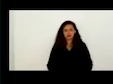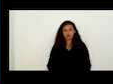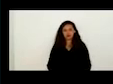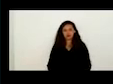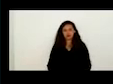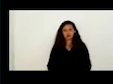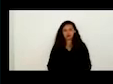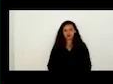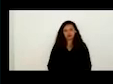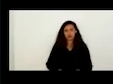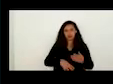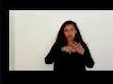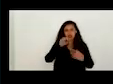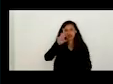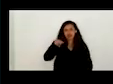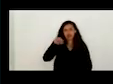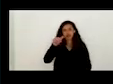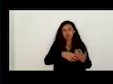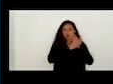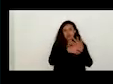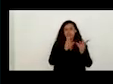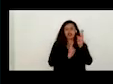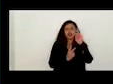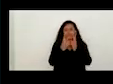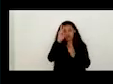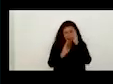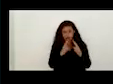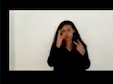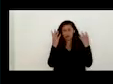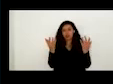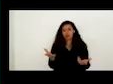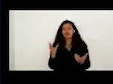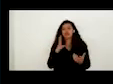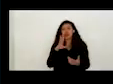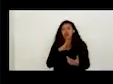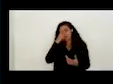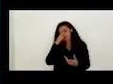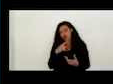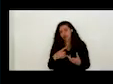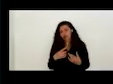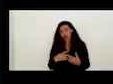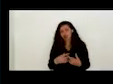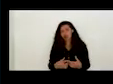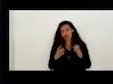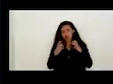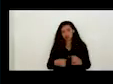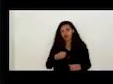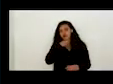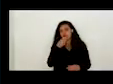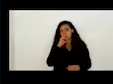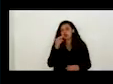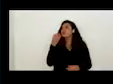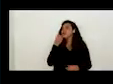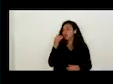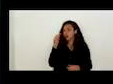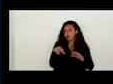Nos dice Diana que son las verduras y aportan antioxidantes. Correcto. Están